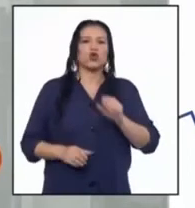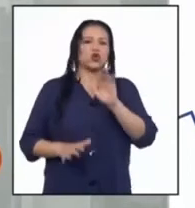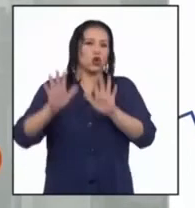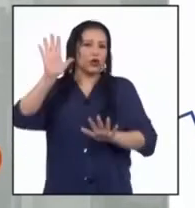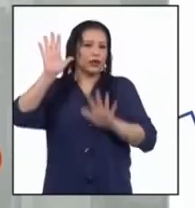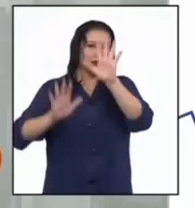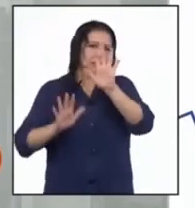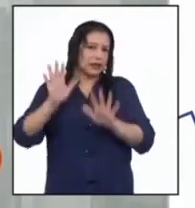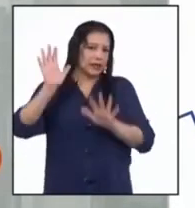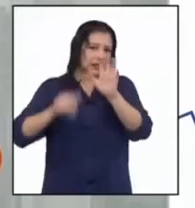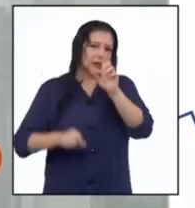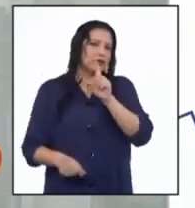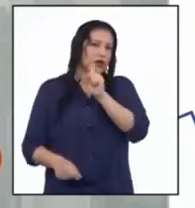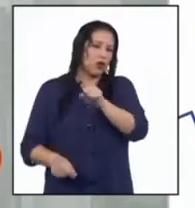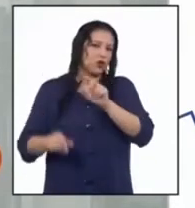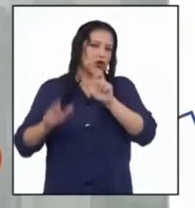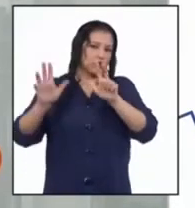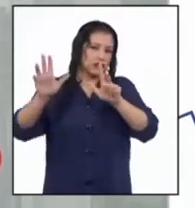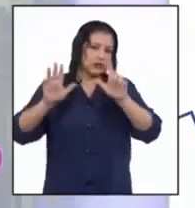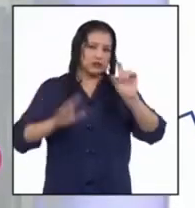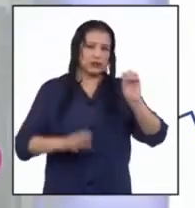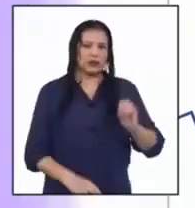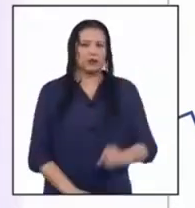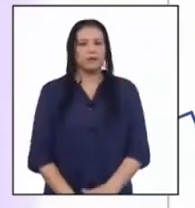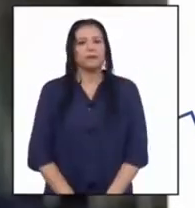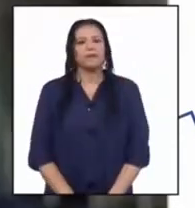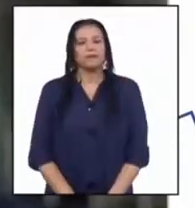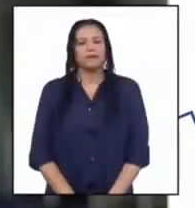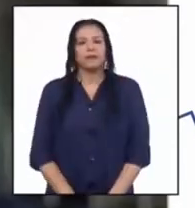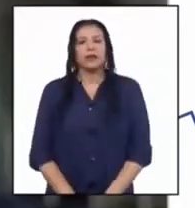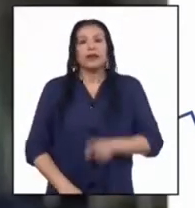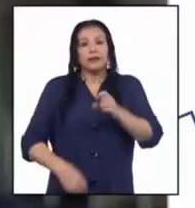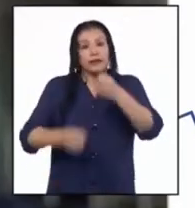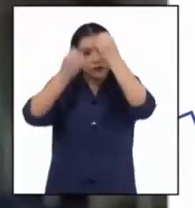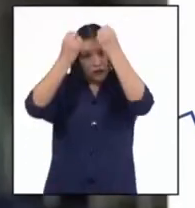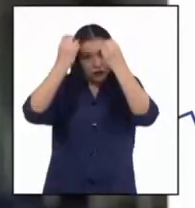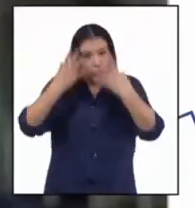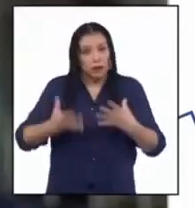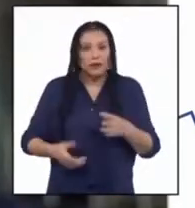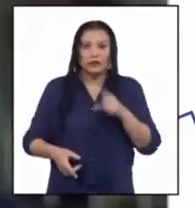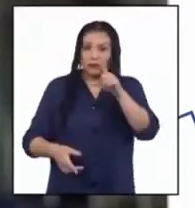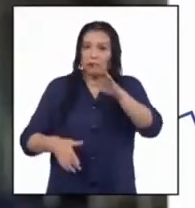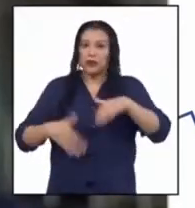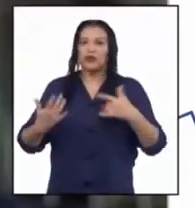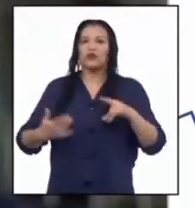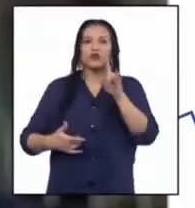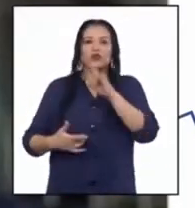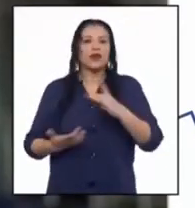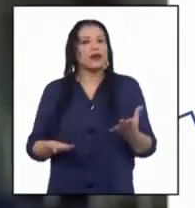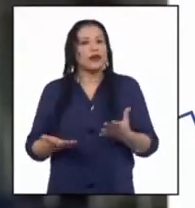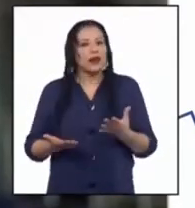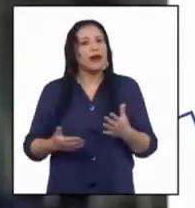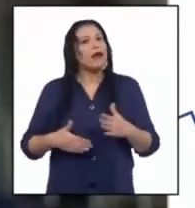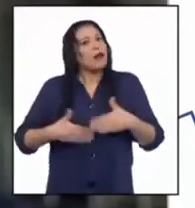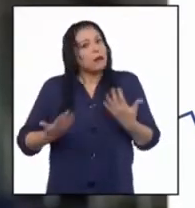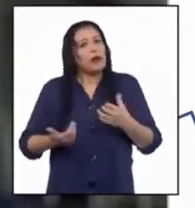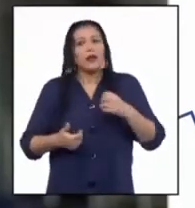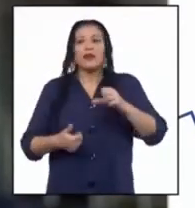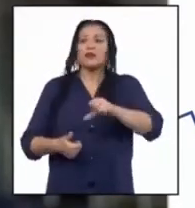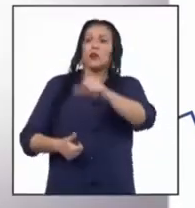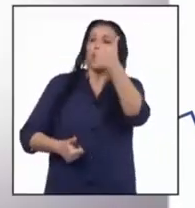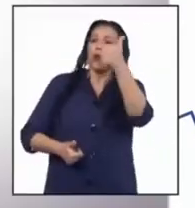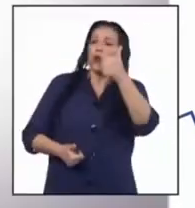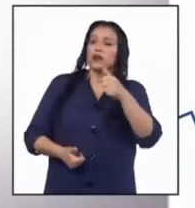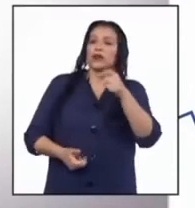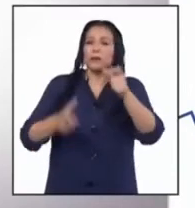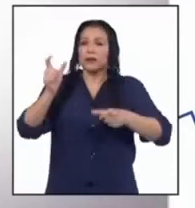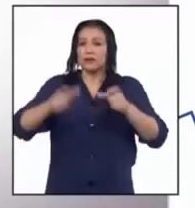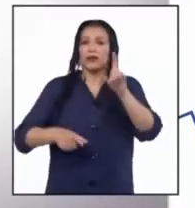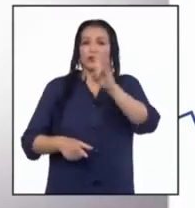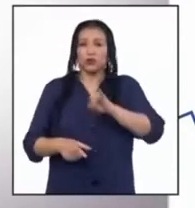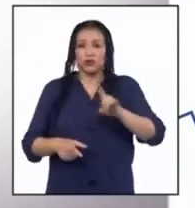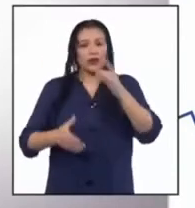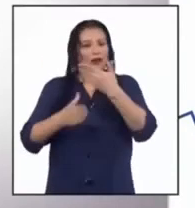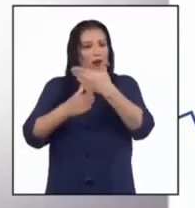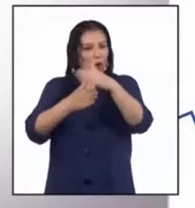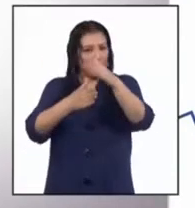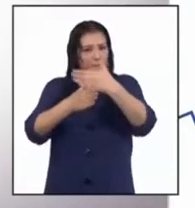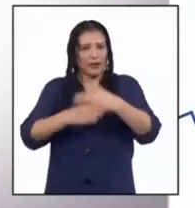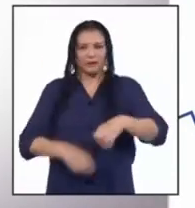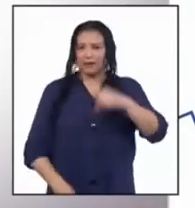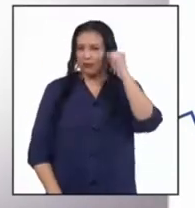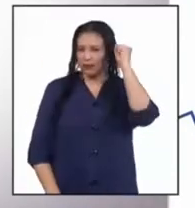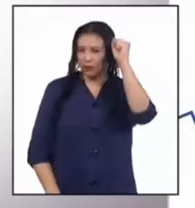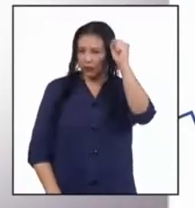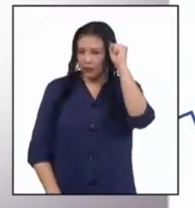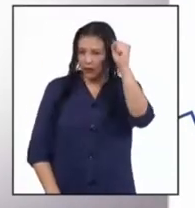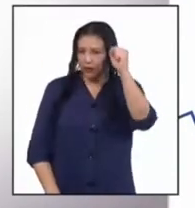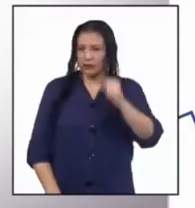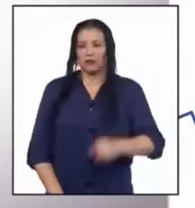15 170. Si esta información fue útil para ti, puede ser útil para otras personas. Comparte tus